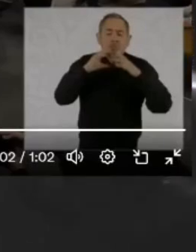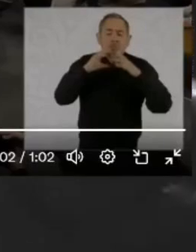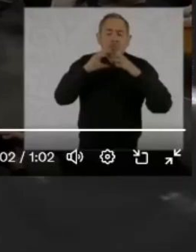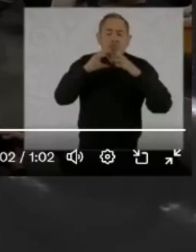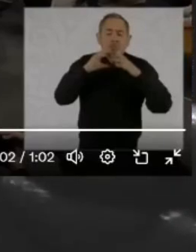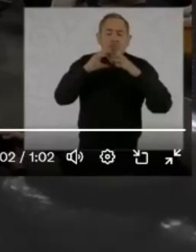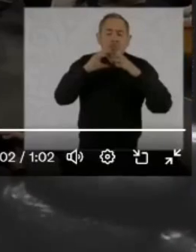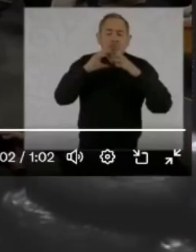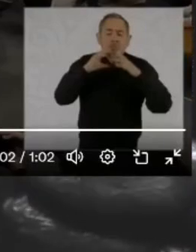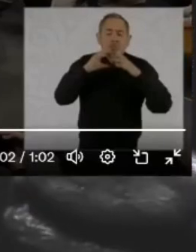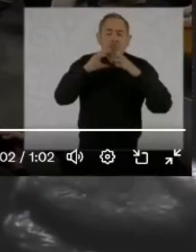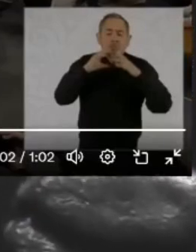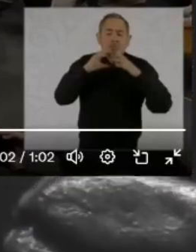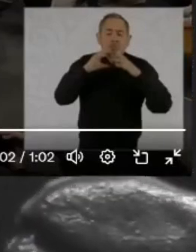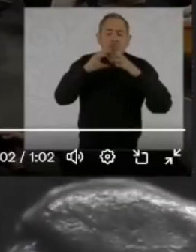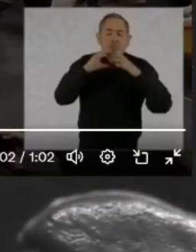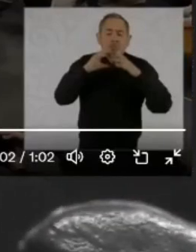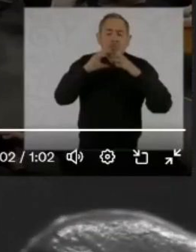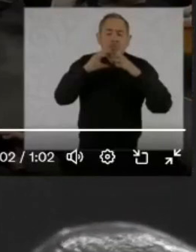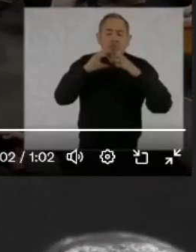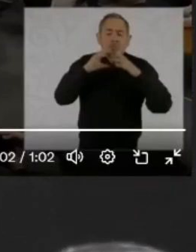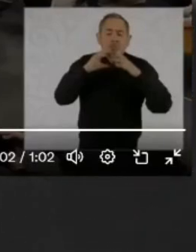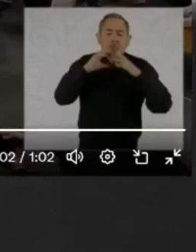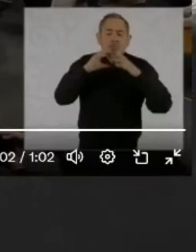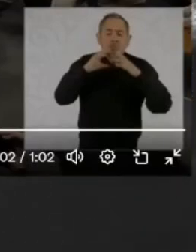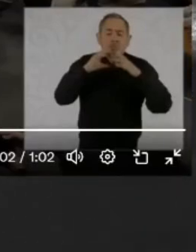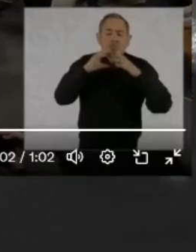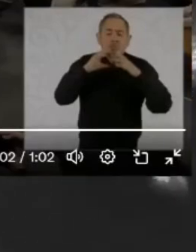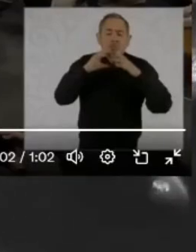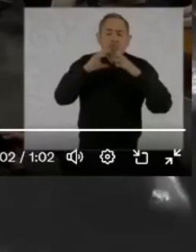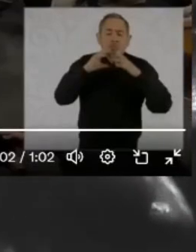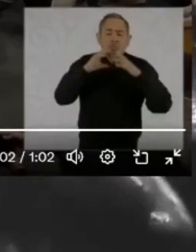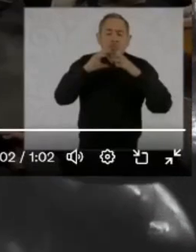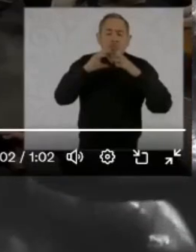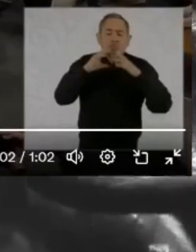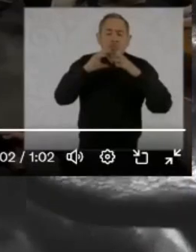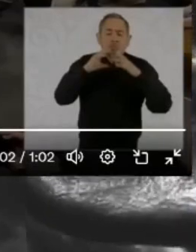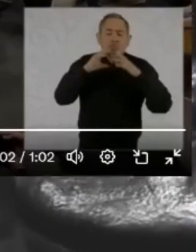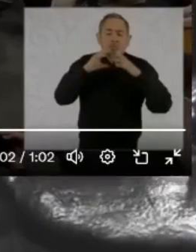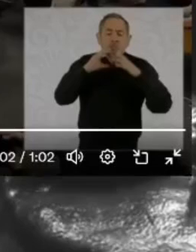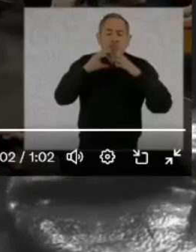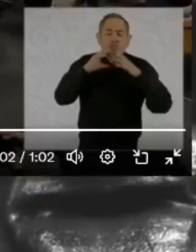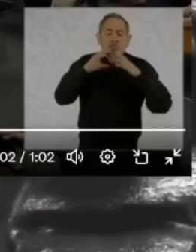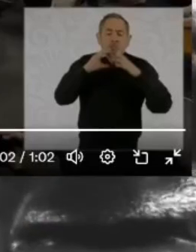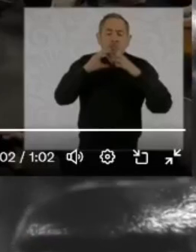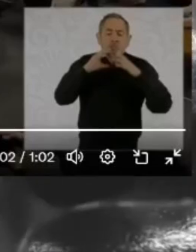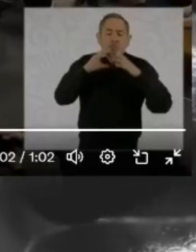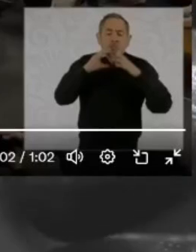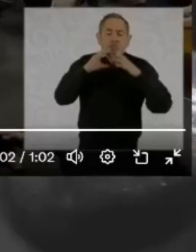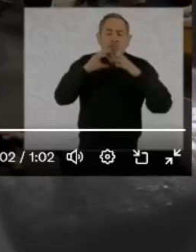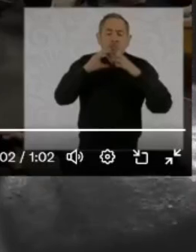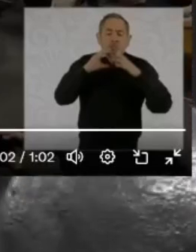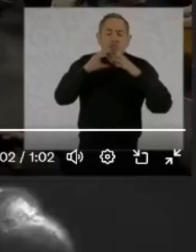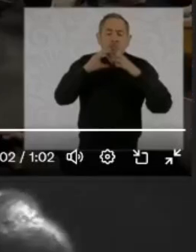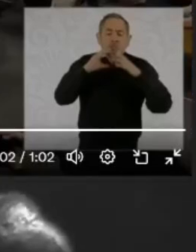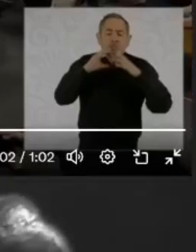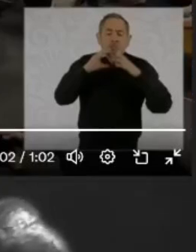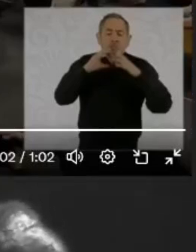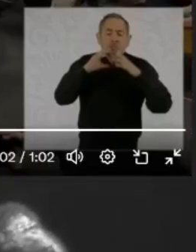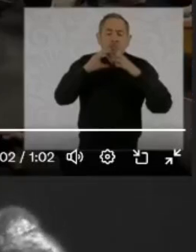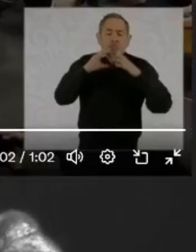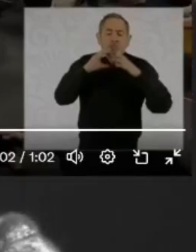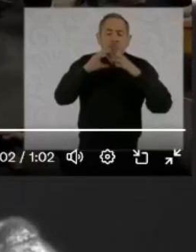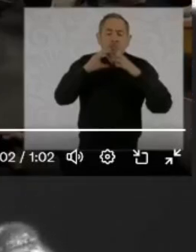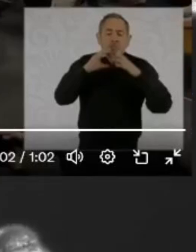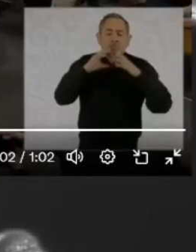él obtuvo fue por ser líder charro, señores, bye bye. Y lo que pide la doctora es cierto, que muestren cómo lo obtuvo. Si esto lo obtuvo